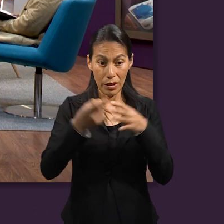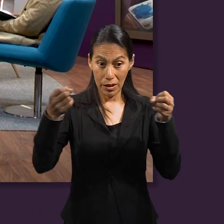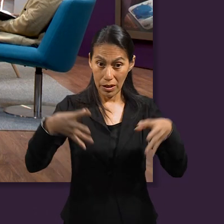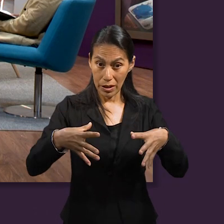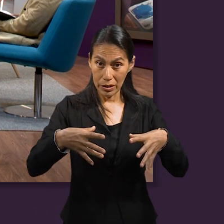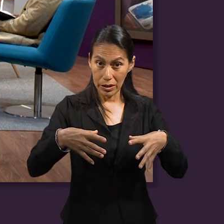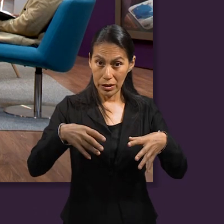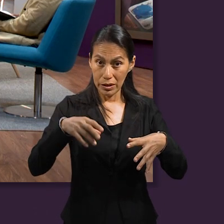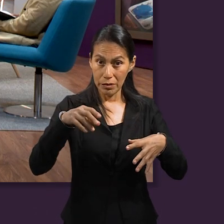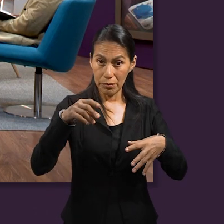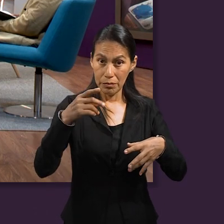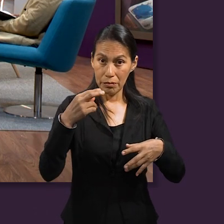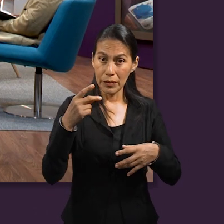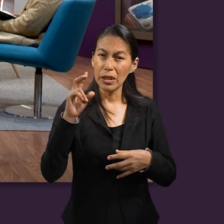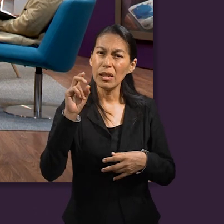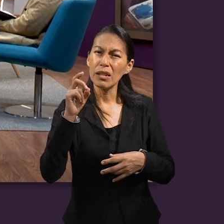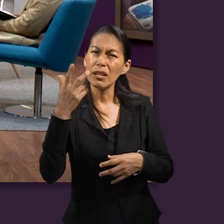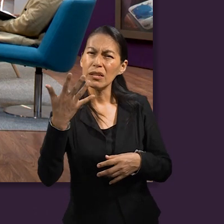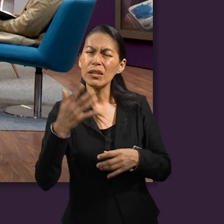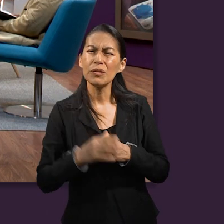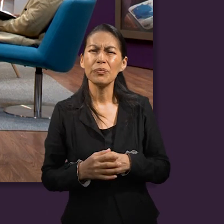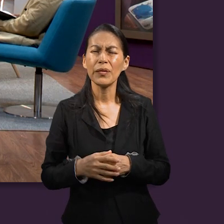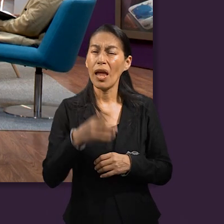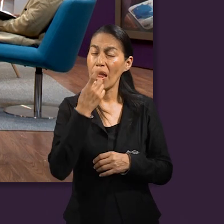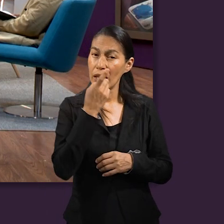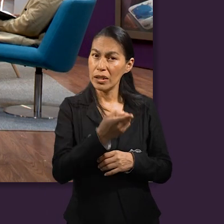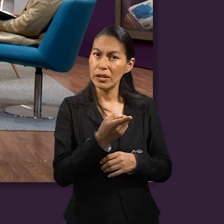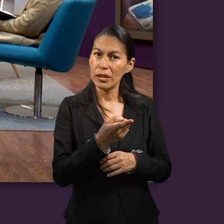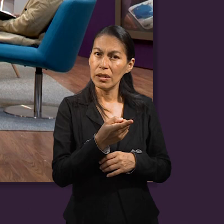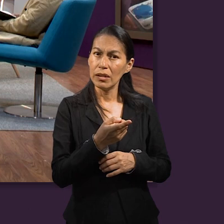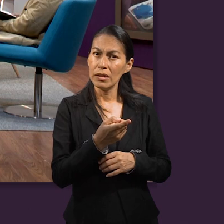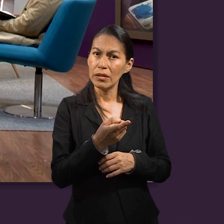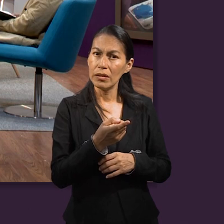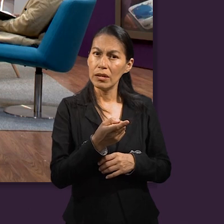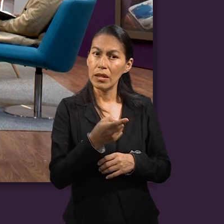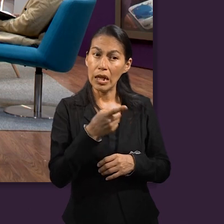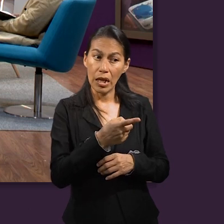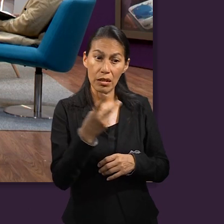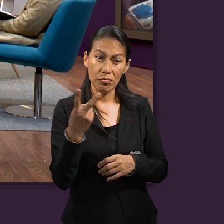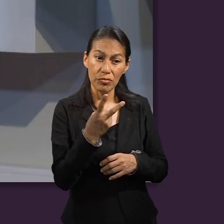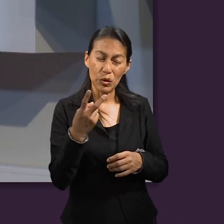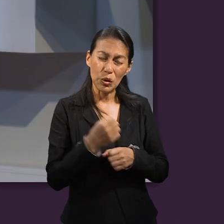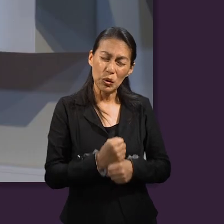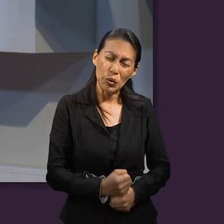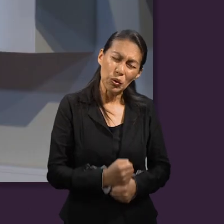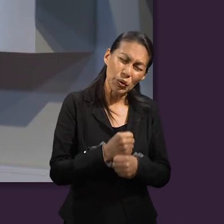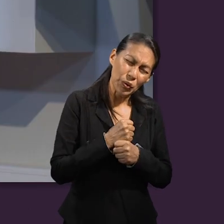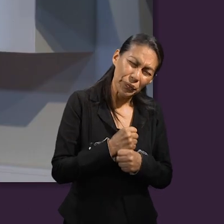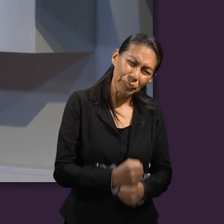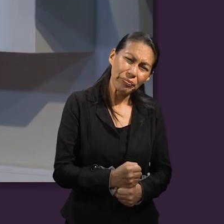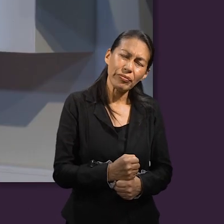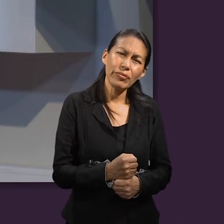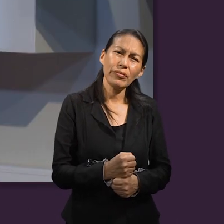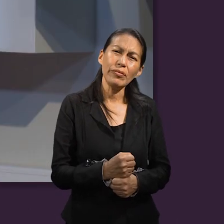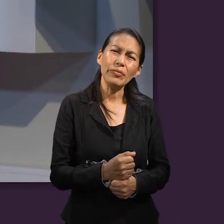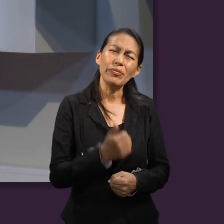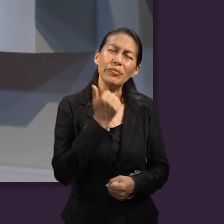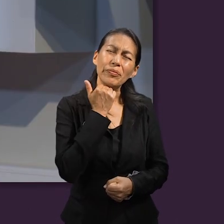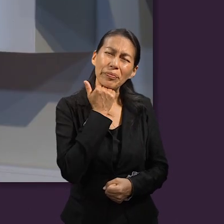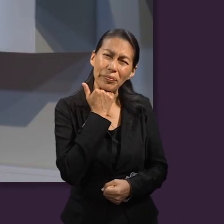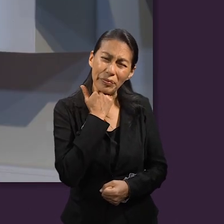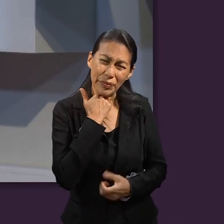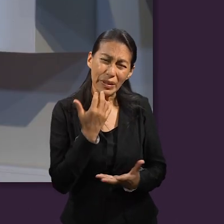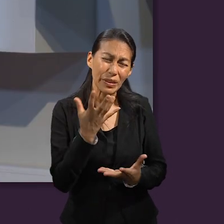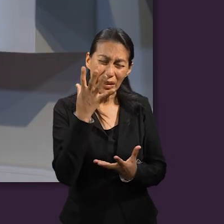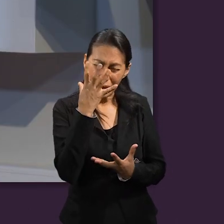que a pesar de que está lleno de bendición también va de la mano con el sufrimiento como con un